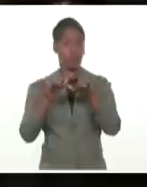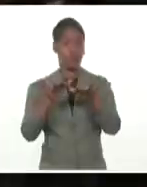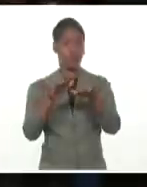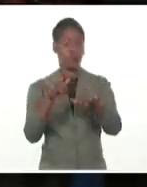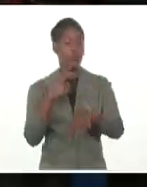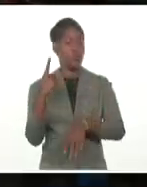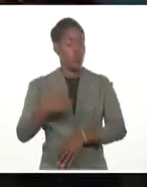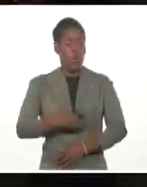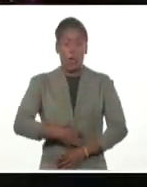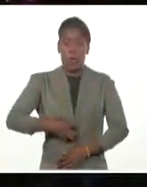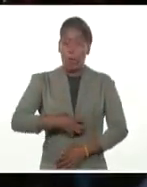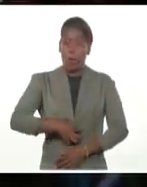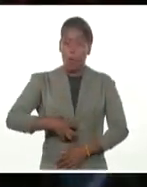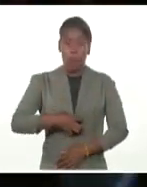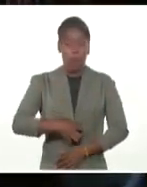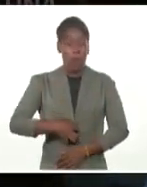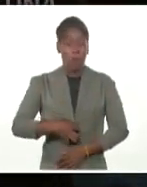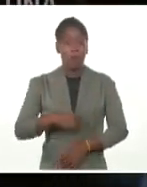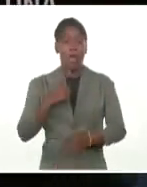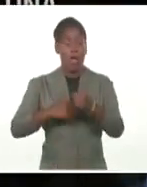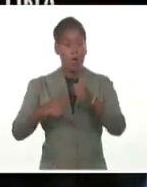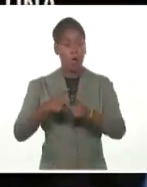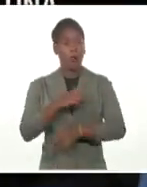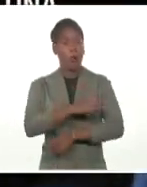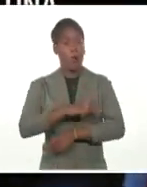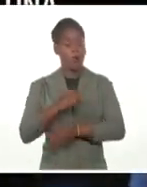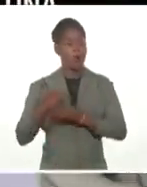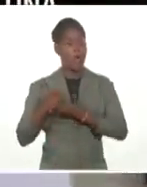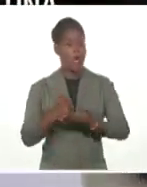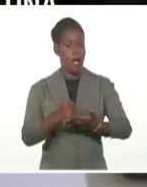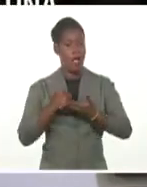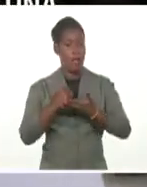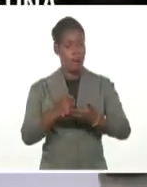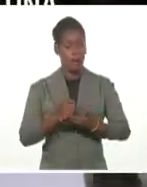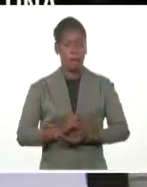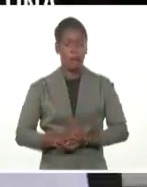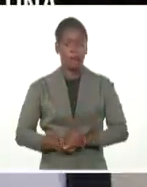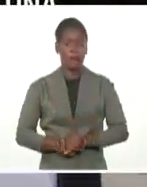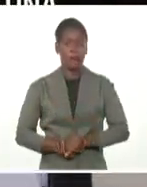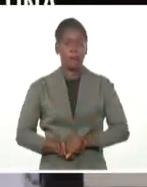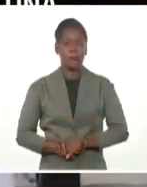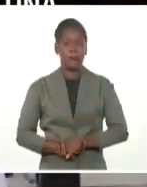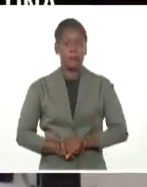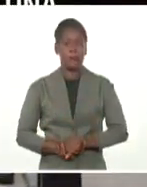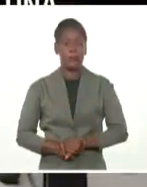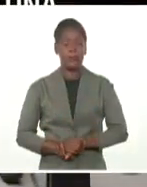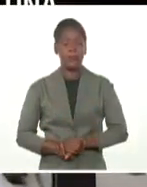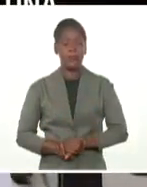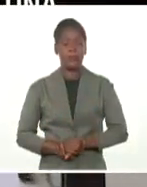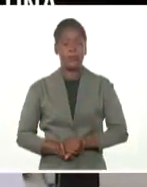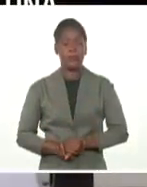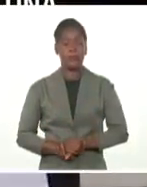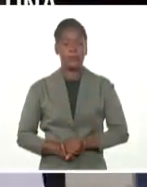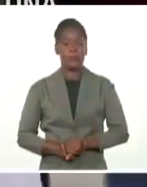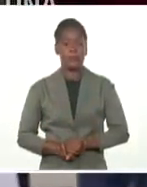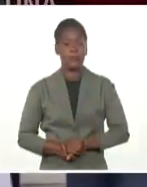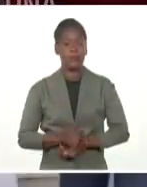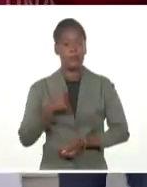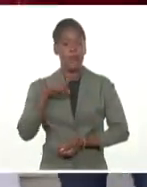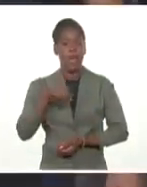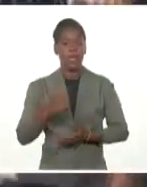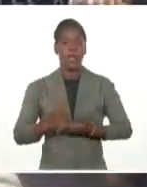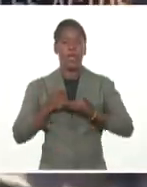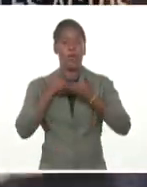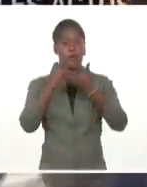su solidaridad con el pueblo palestino. I'm here in solidarity with the people of Palestine, who are